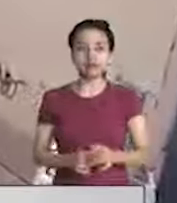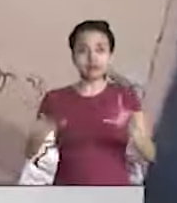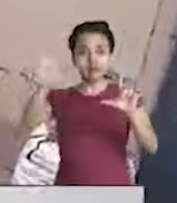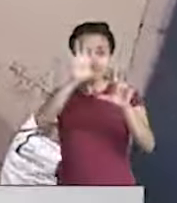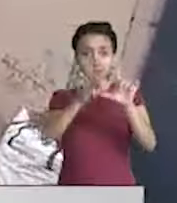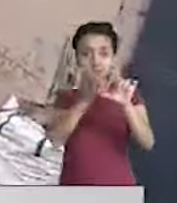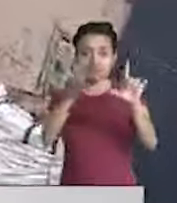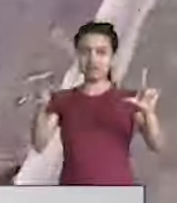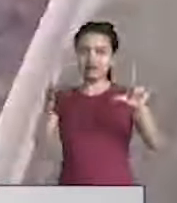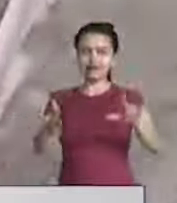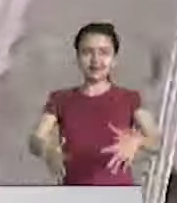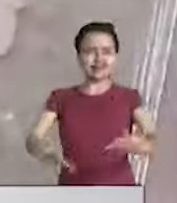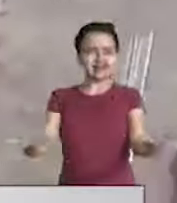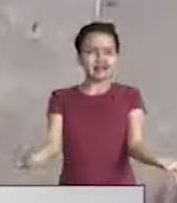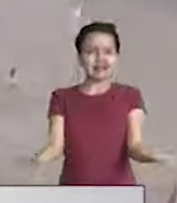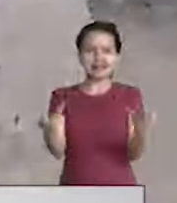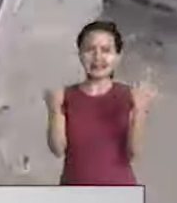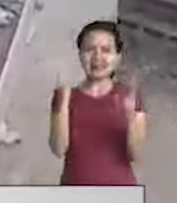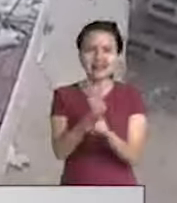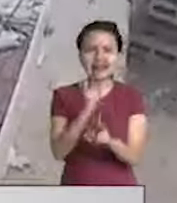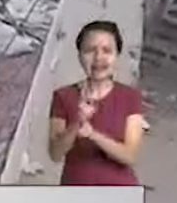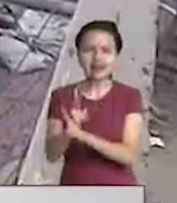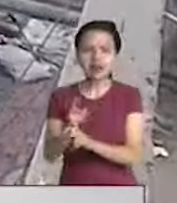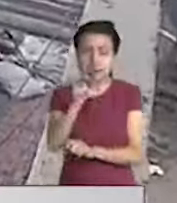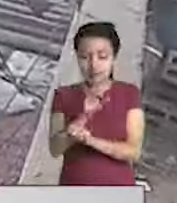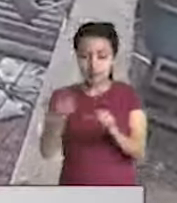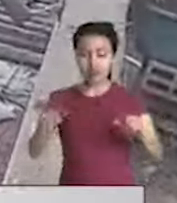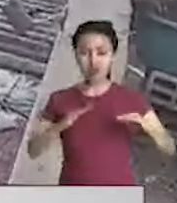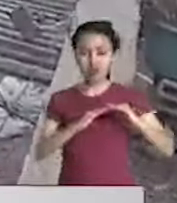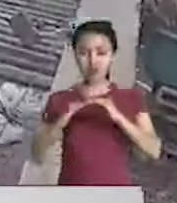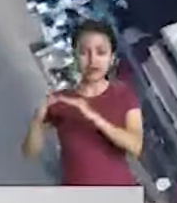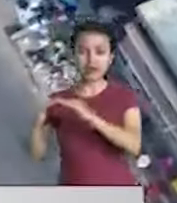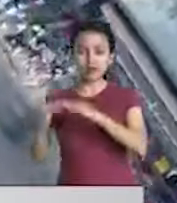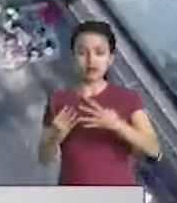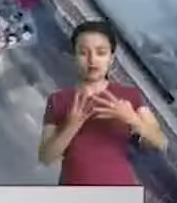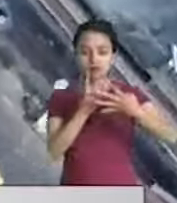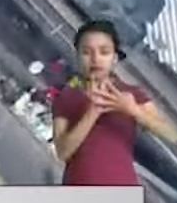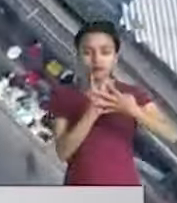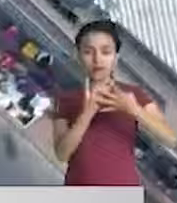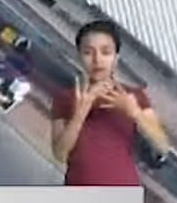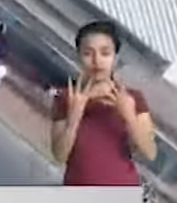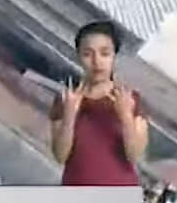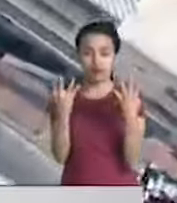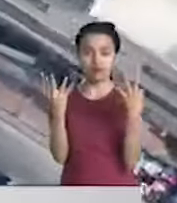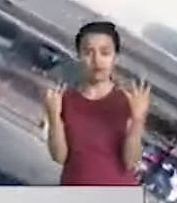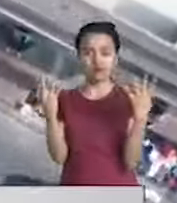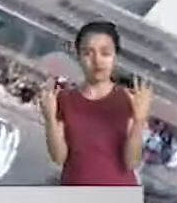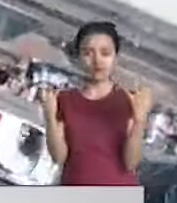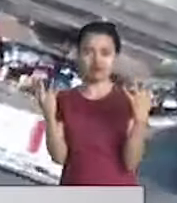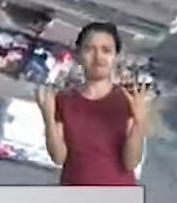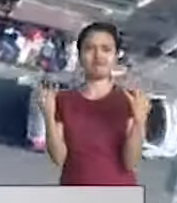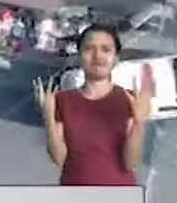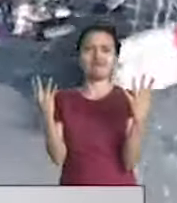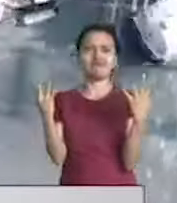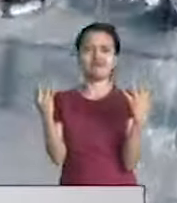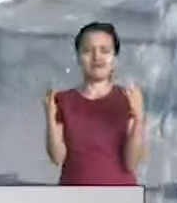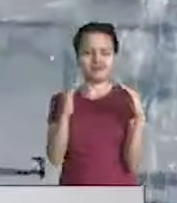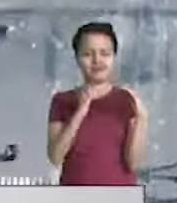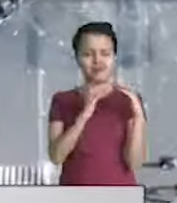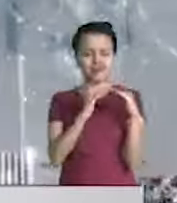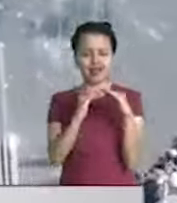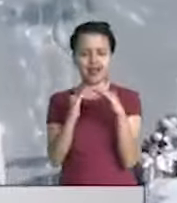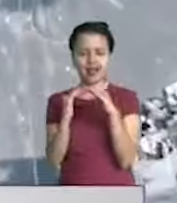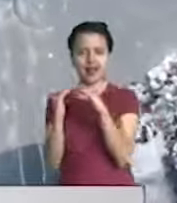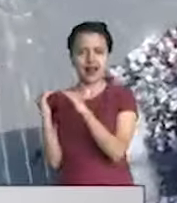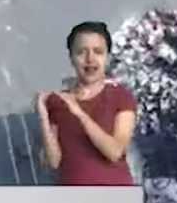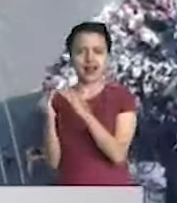Los ciudadanos han tomado la decisión de poner unas rejas, de ellos mismos encarcelárseles, o sea, el mundo al revés. Los